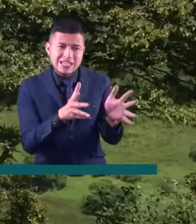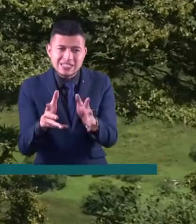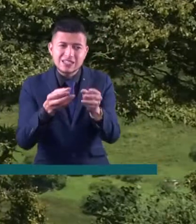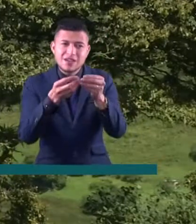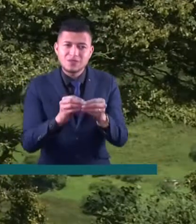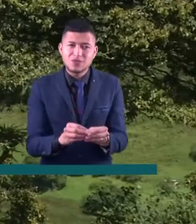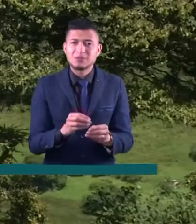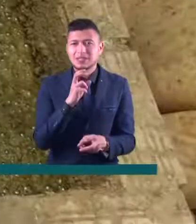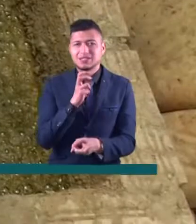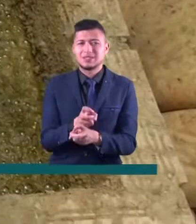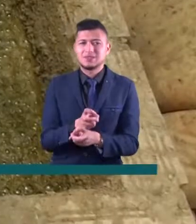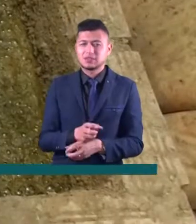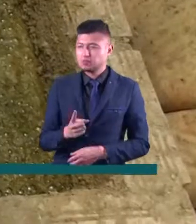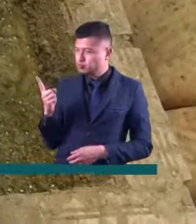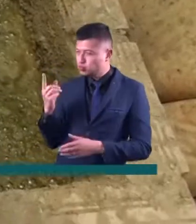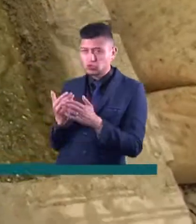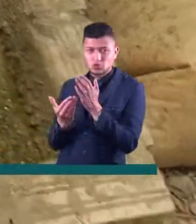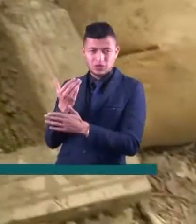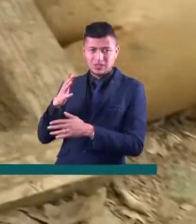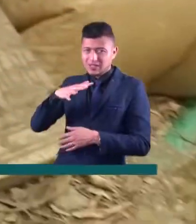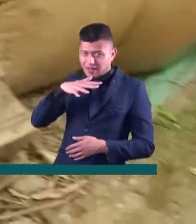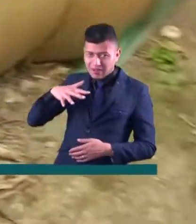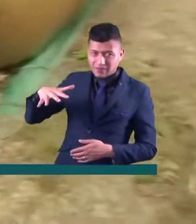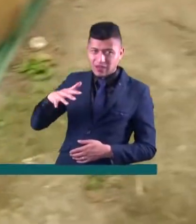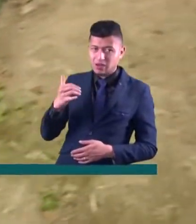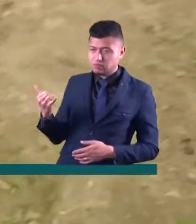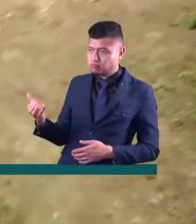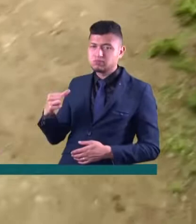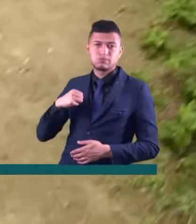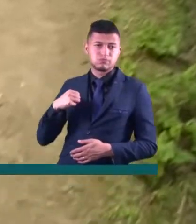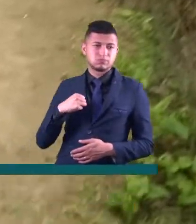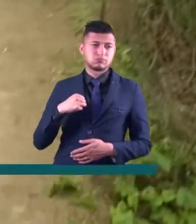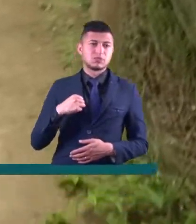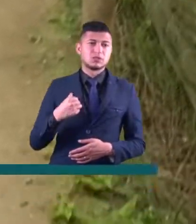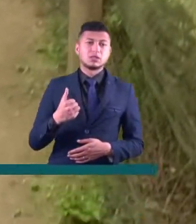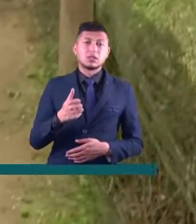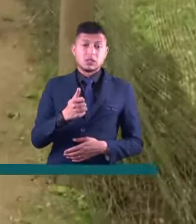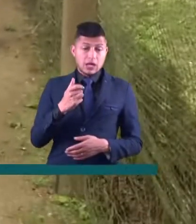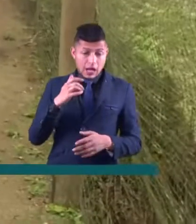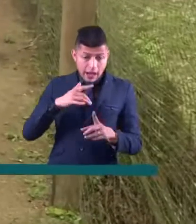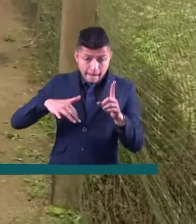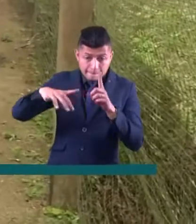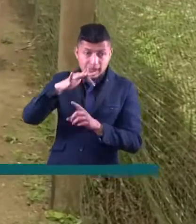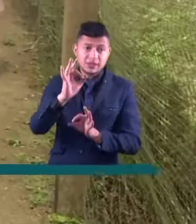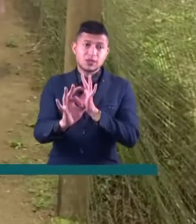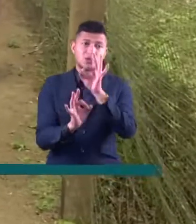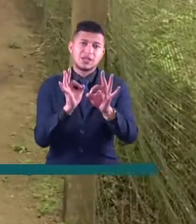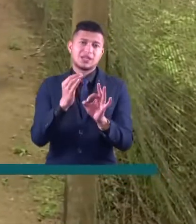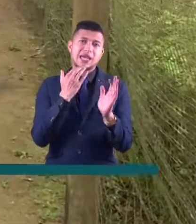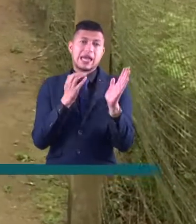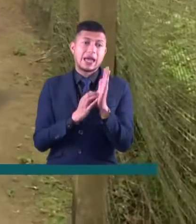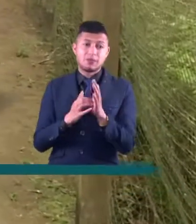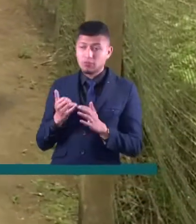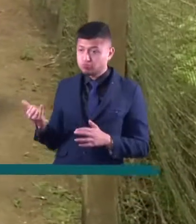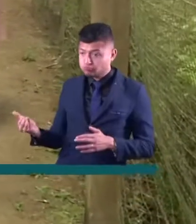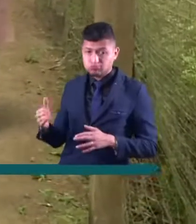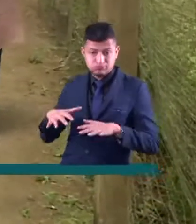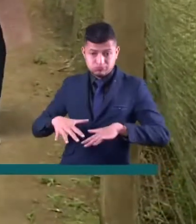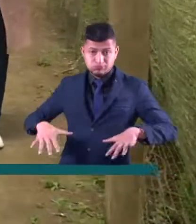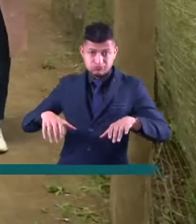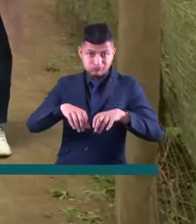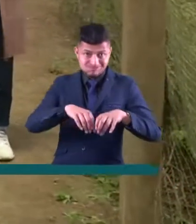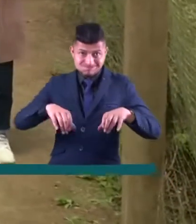dar la manera de enseñarles. Una de las novedades de esta finca es justamente la apuesta medioambiental. Por ejemplo, acá